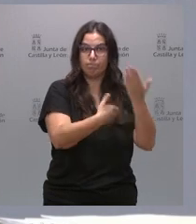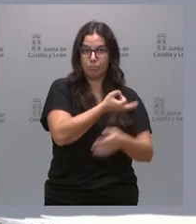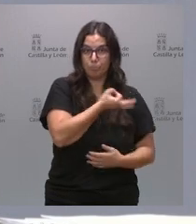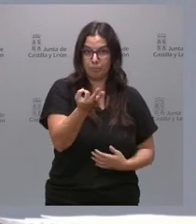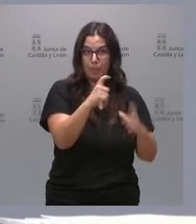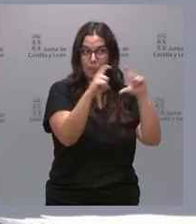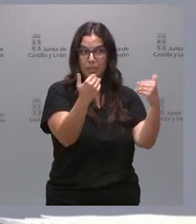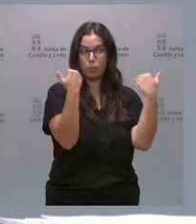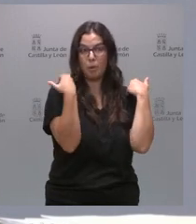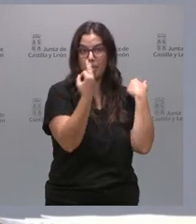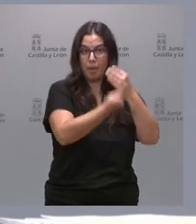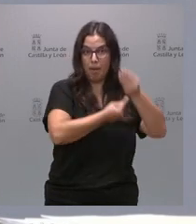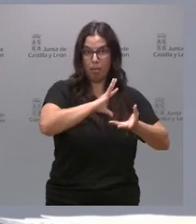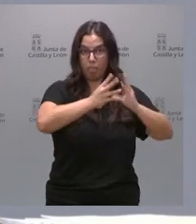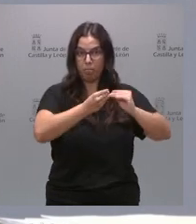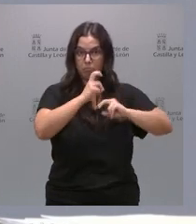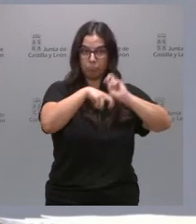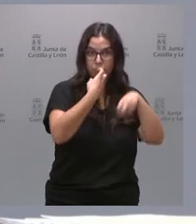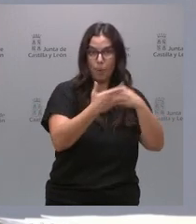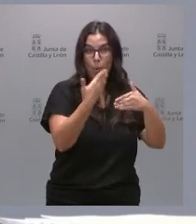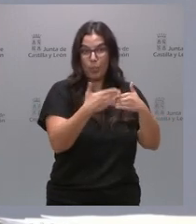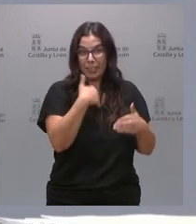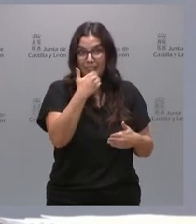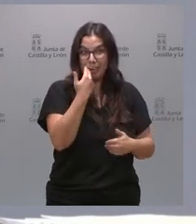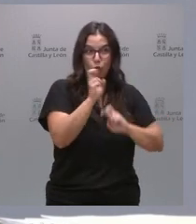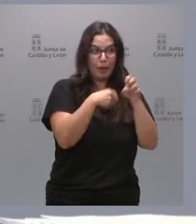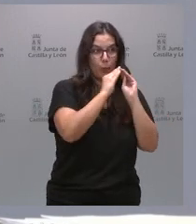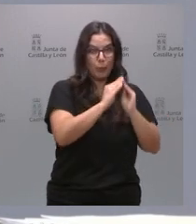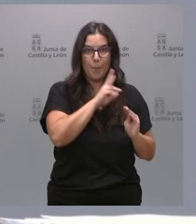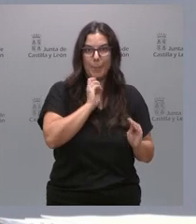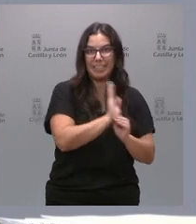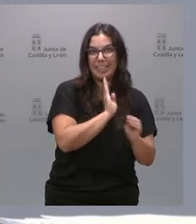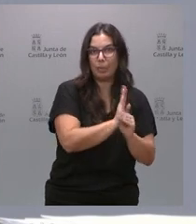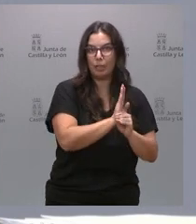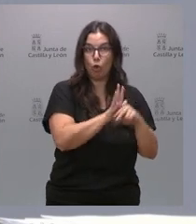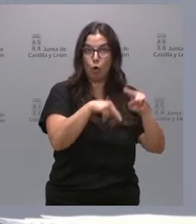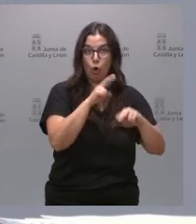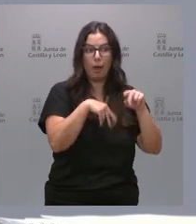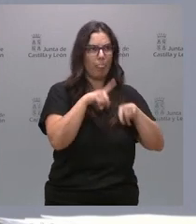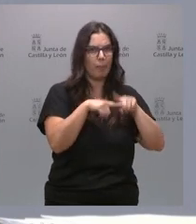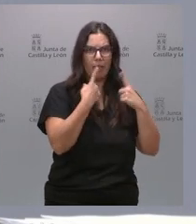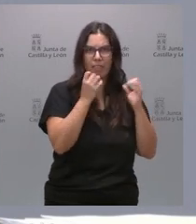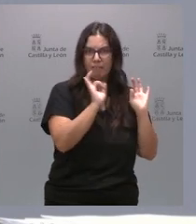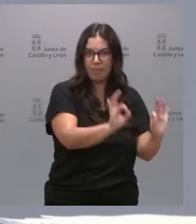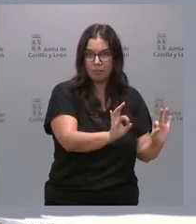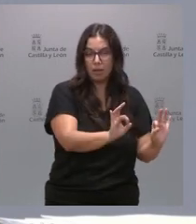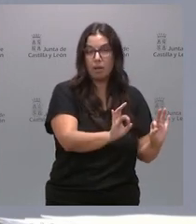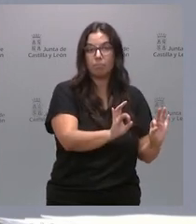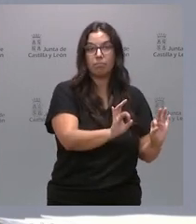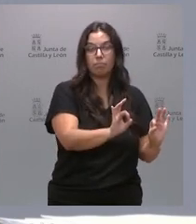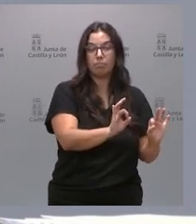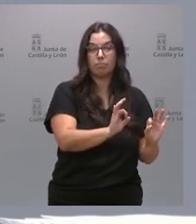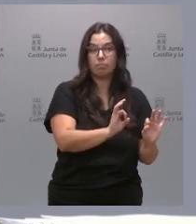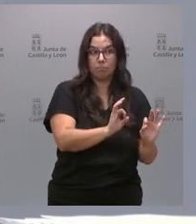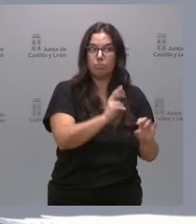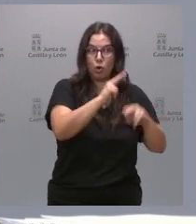de autobuses y por tanto para la modernización la reparación la restauración y las obras que sean convenientes en cada caso y en este